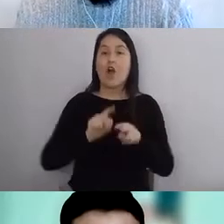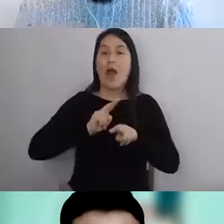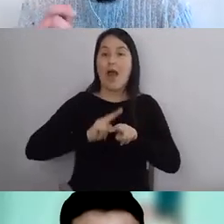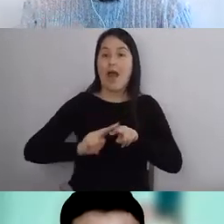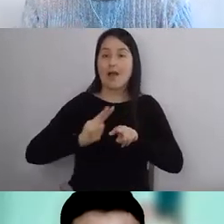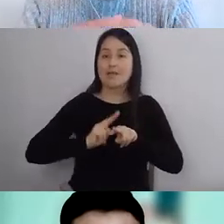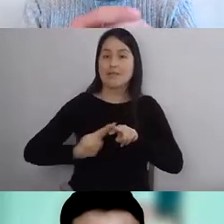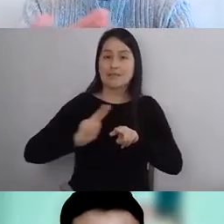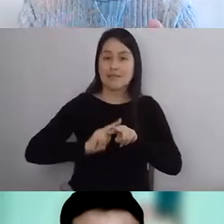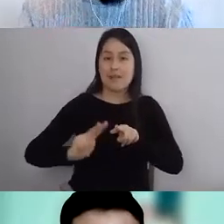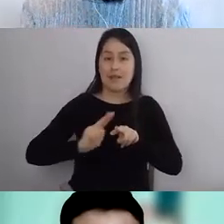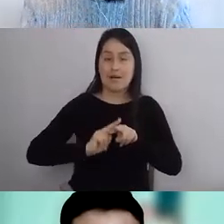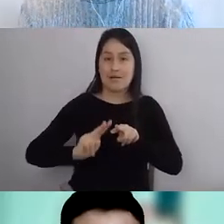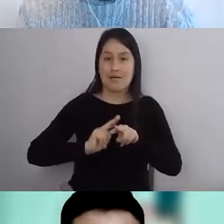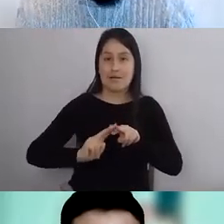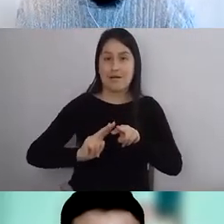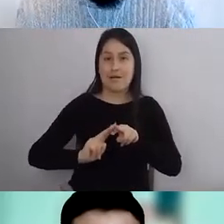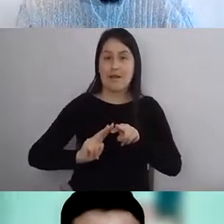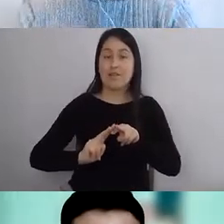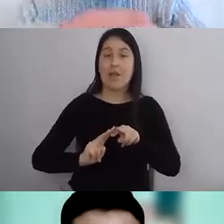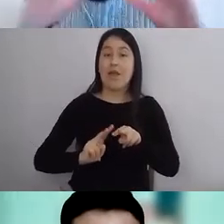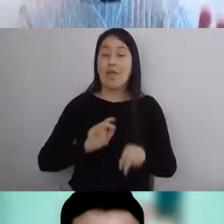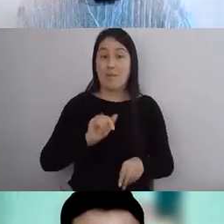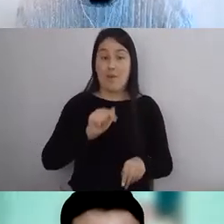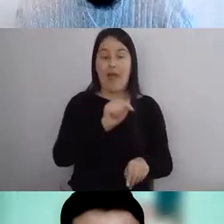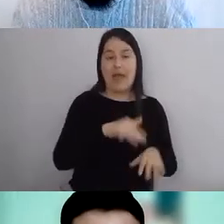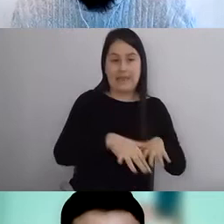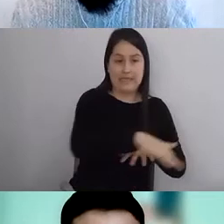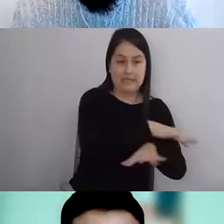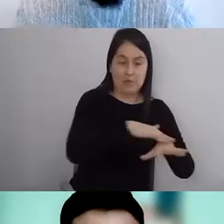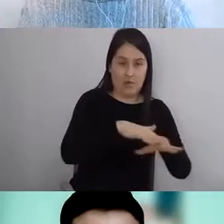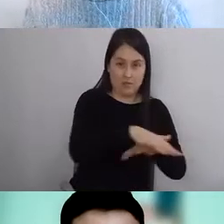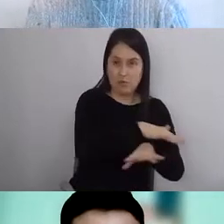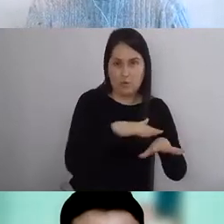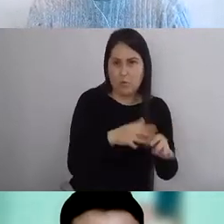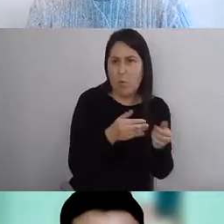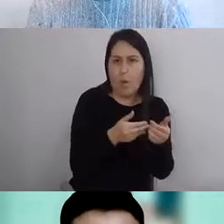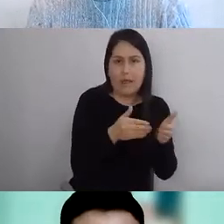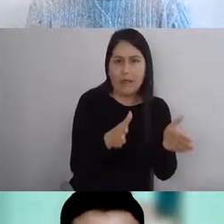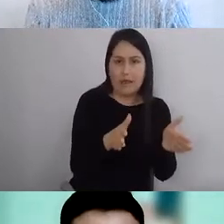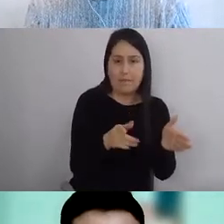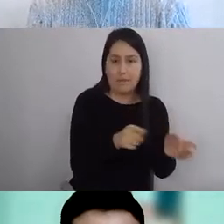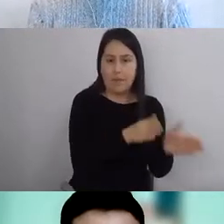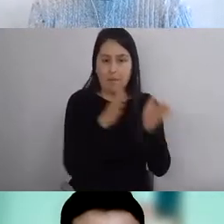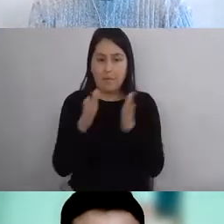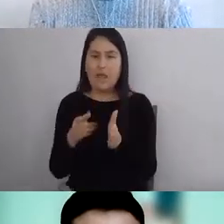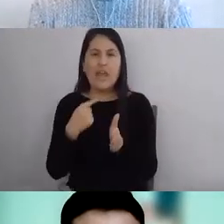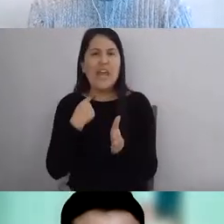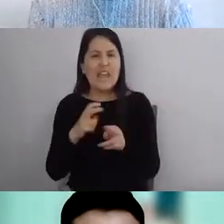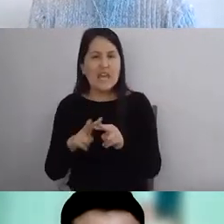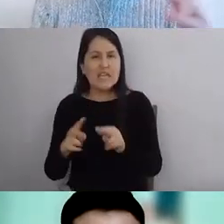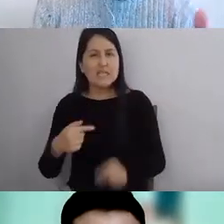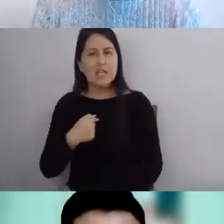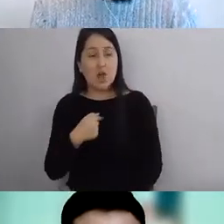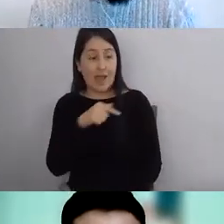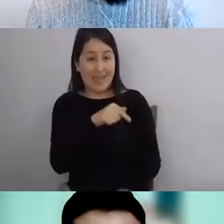acción? Luego de lo que pasó en esta situación, sea la situación que sea, ¿qué hice yo? ¿Qué hice en esa situación?